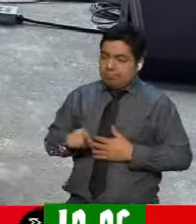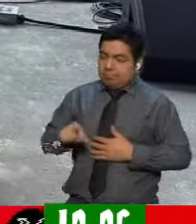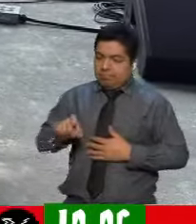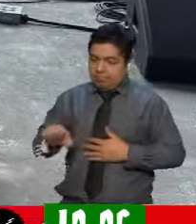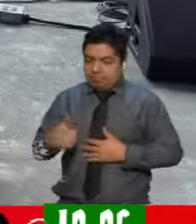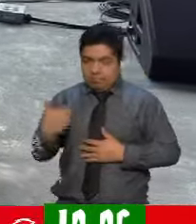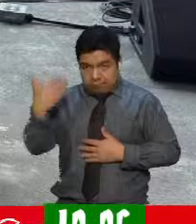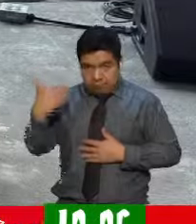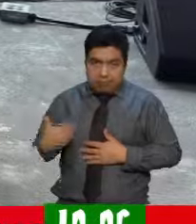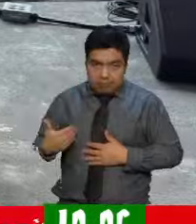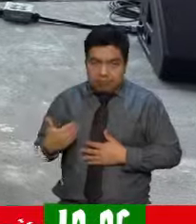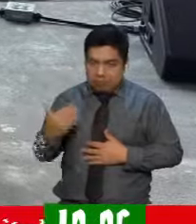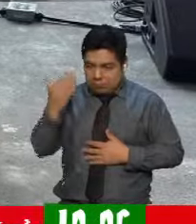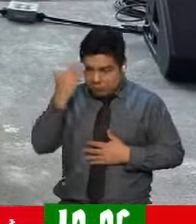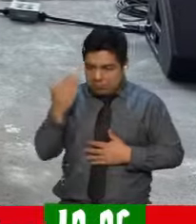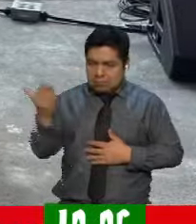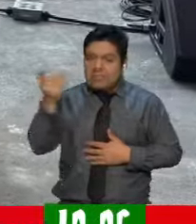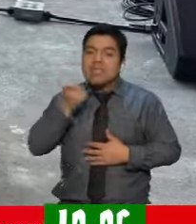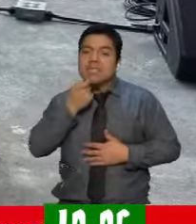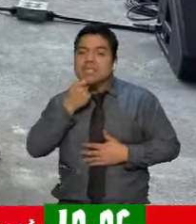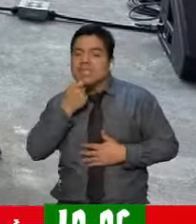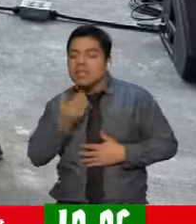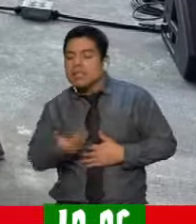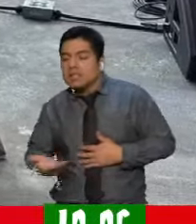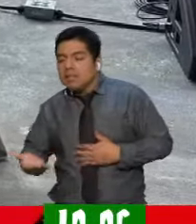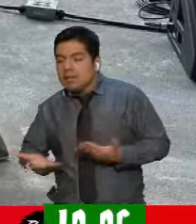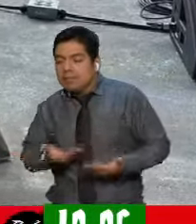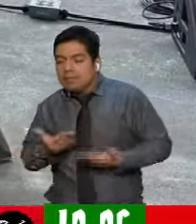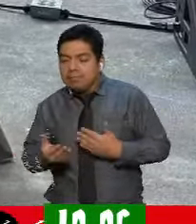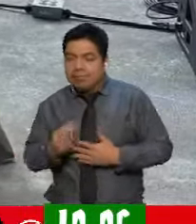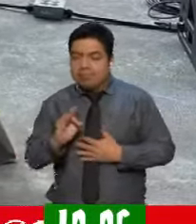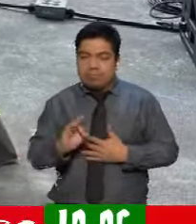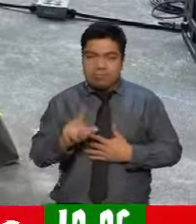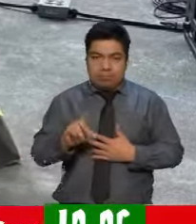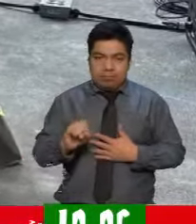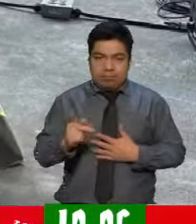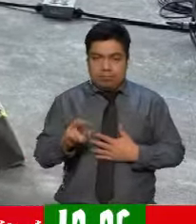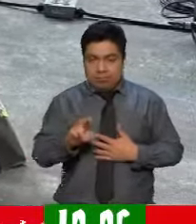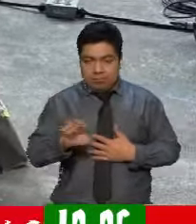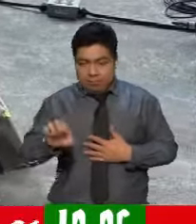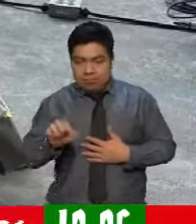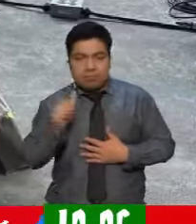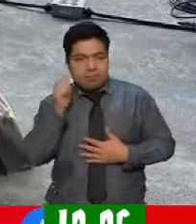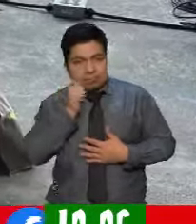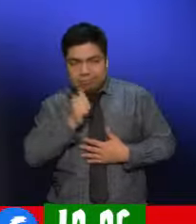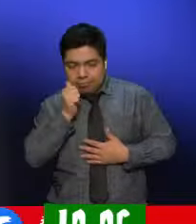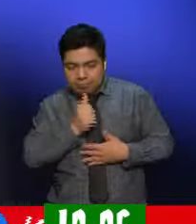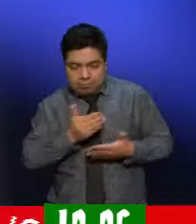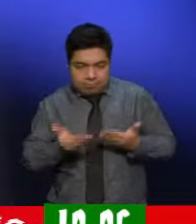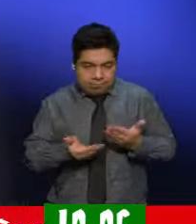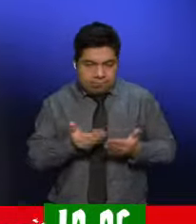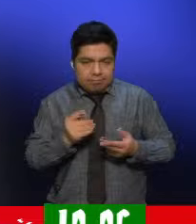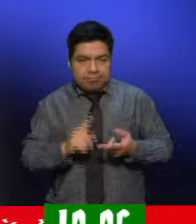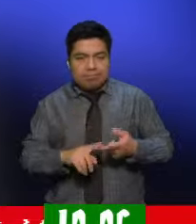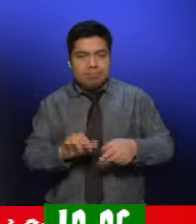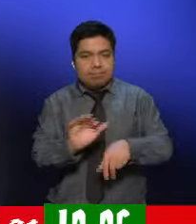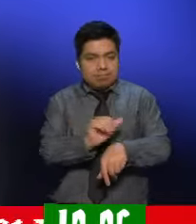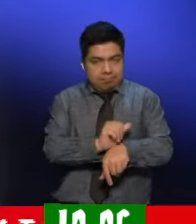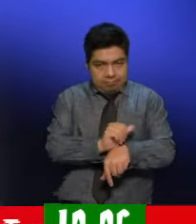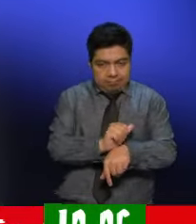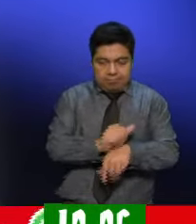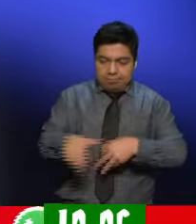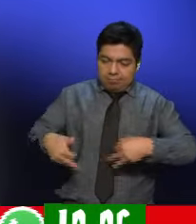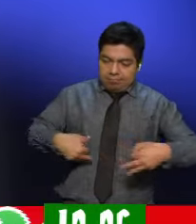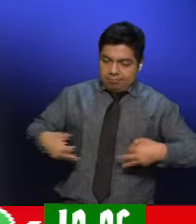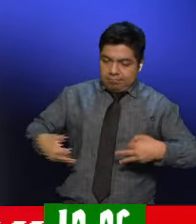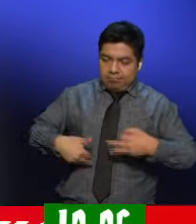un servidor, nos conocemos desde niños haciendo folclore, bailando folclore. Entonces siempre ha estado como involucrada la danza, la actuación, y pues ya, todo